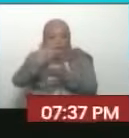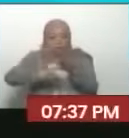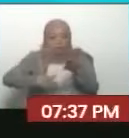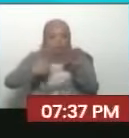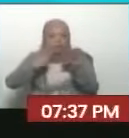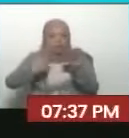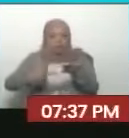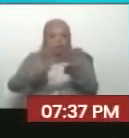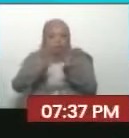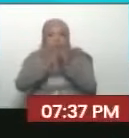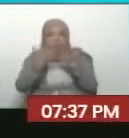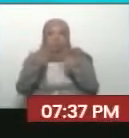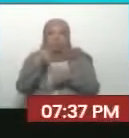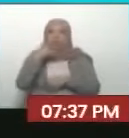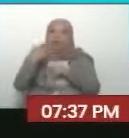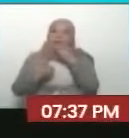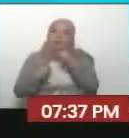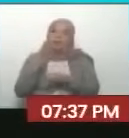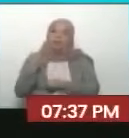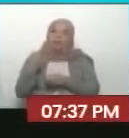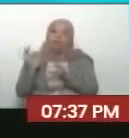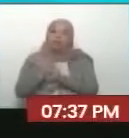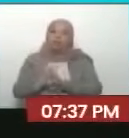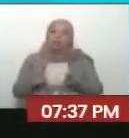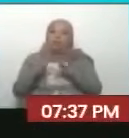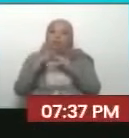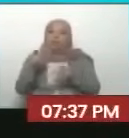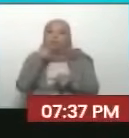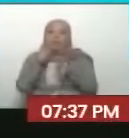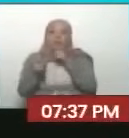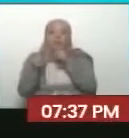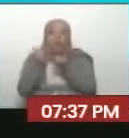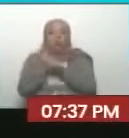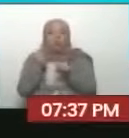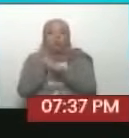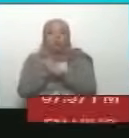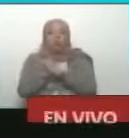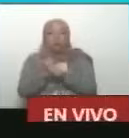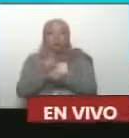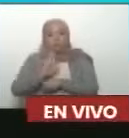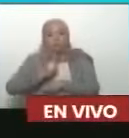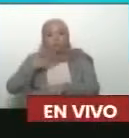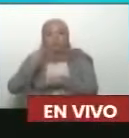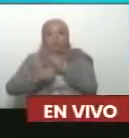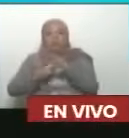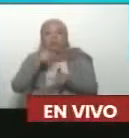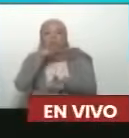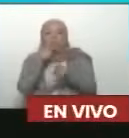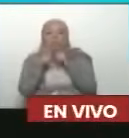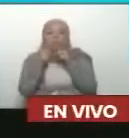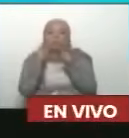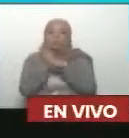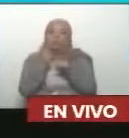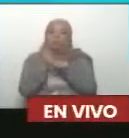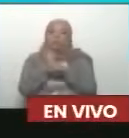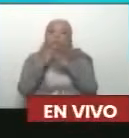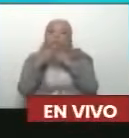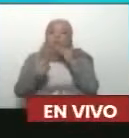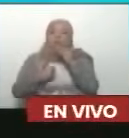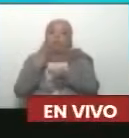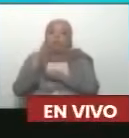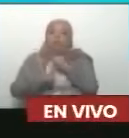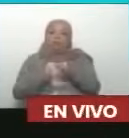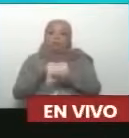sea capaces de hacer todo lo que pregonan y que sean capaces de pregonar todo lo que se